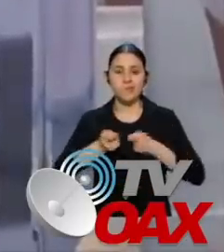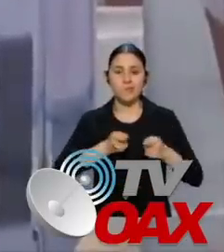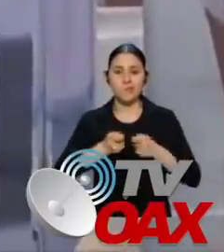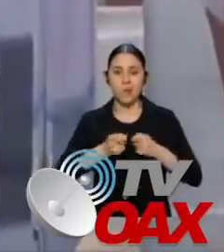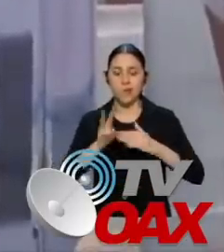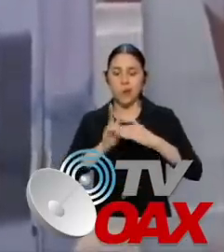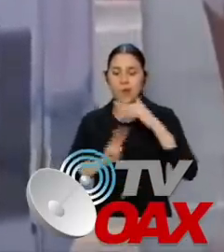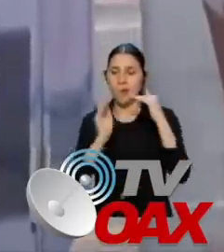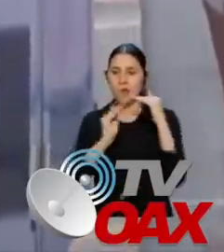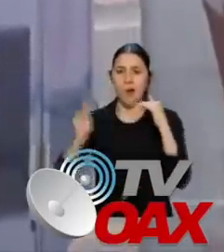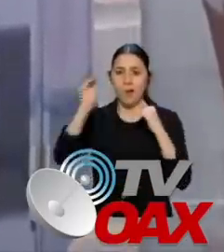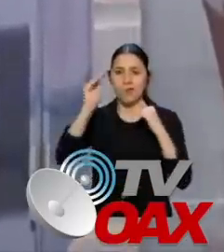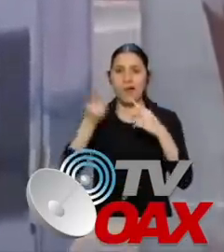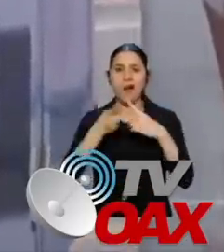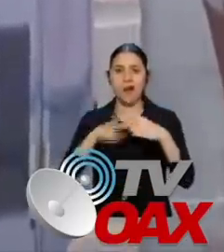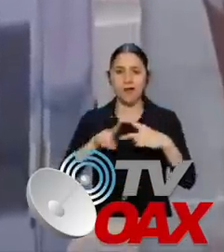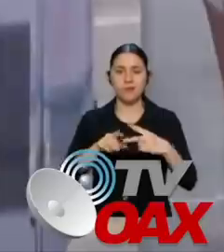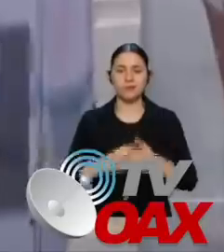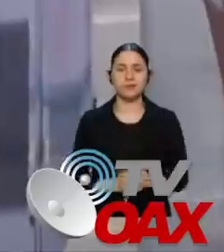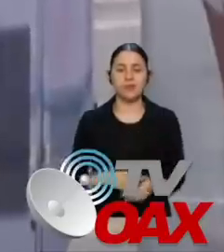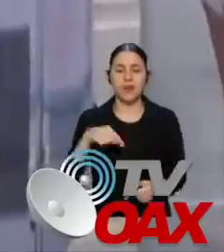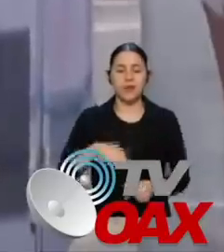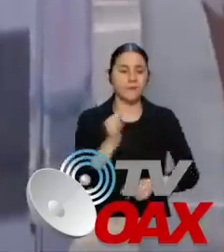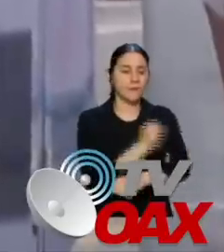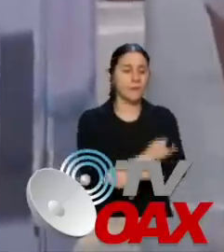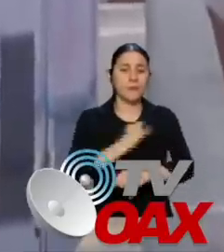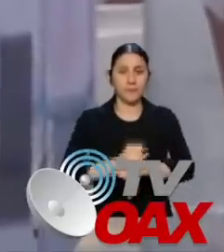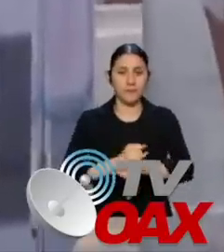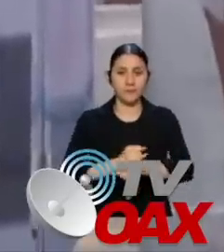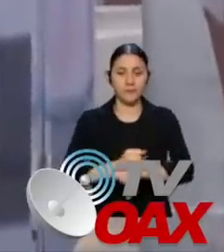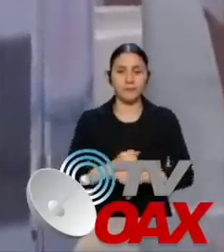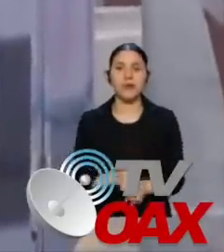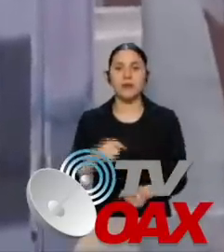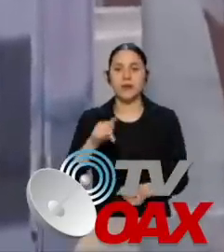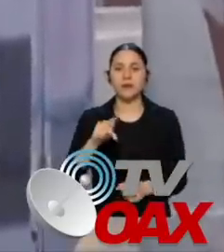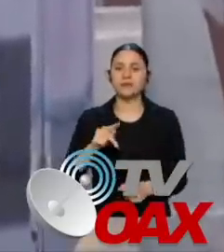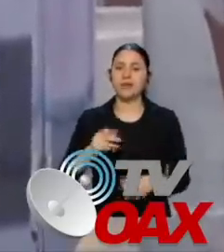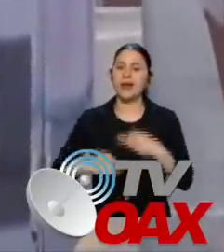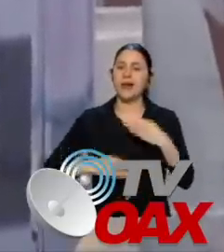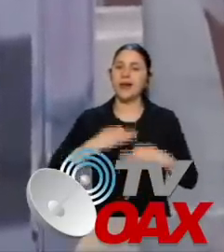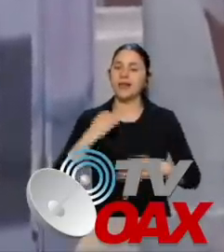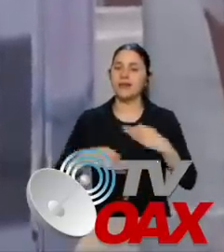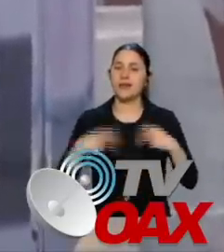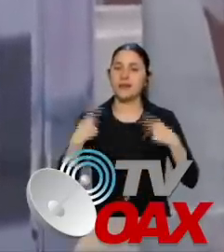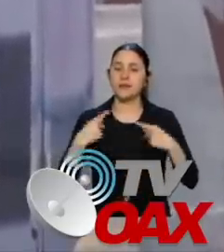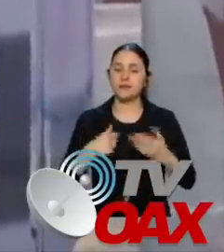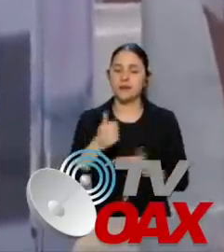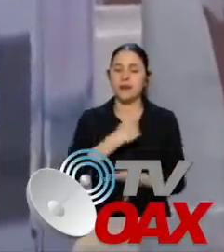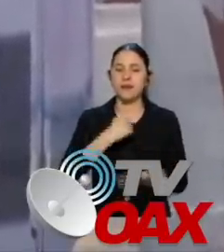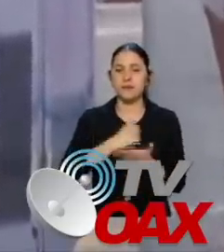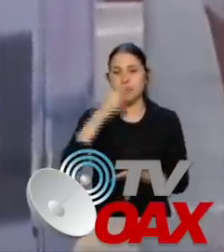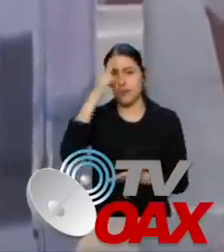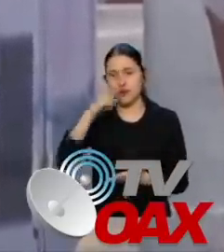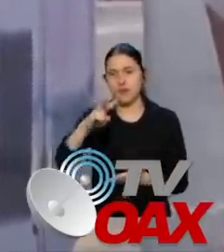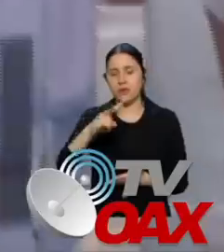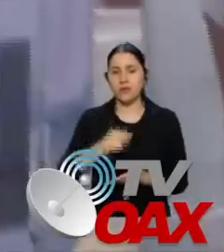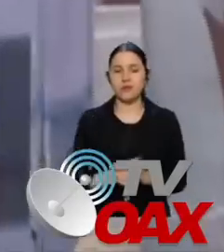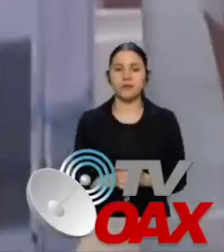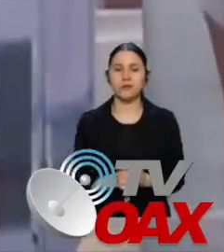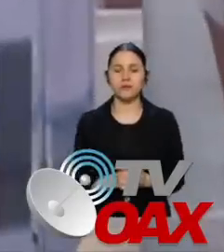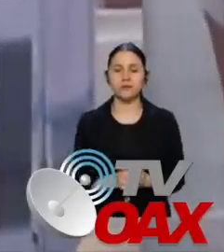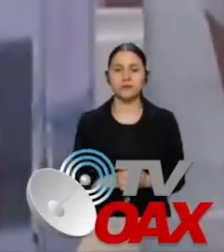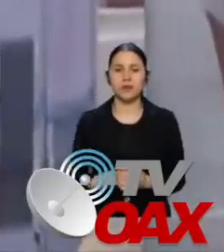elevado para Iztapalapa, pero en realidad para todos los habitantes de la ciudad.